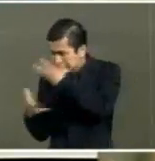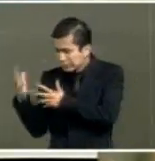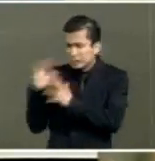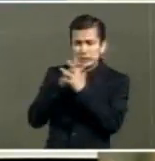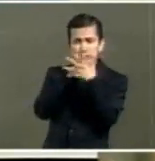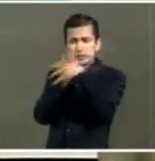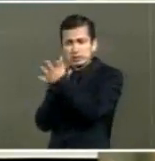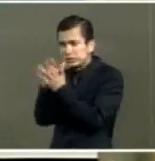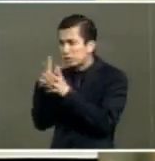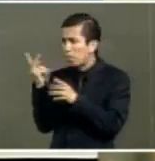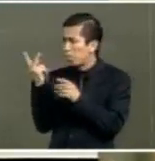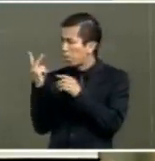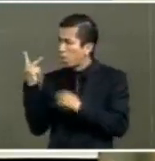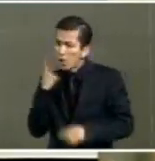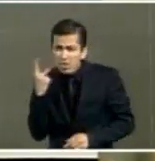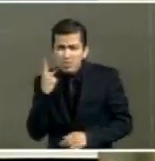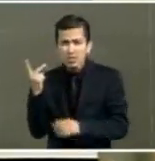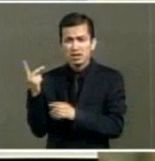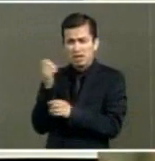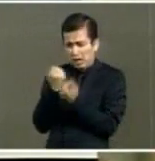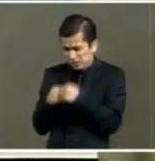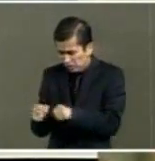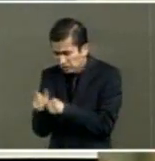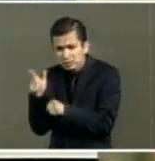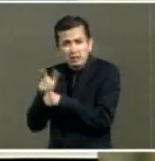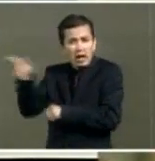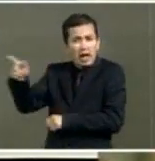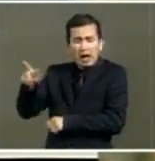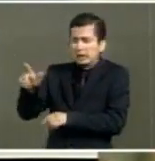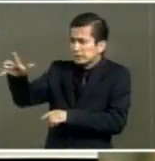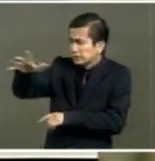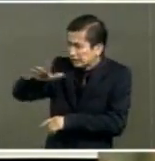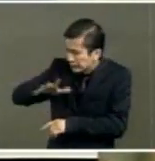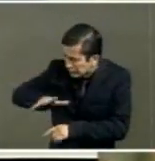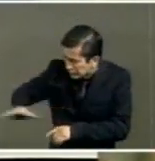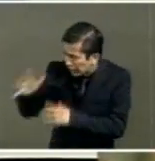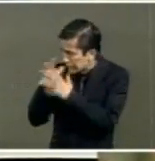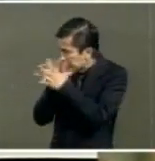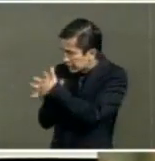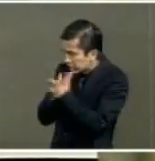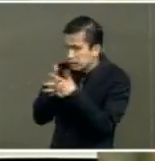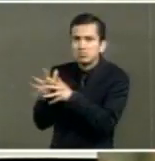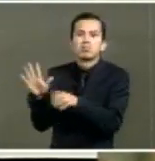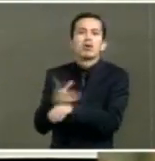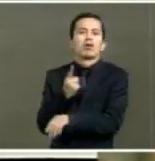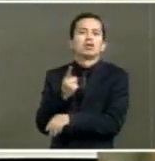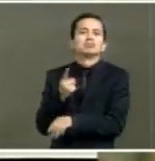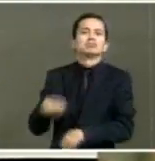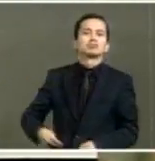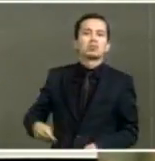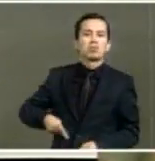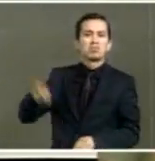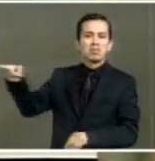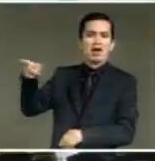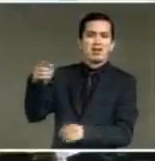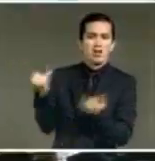y políticas sin precedente, causadas quizá por los mismos factores que impactaron a